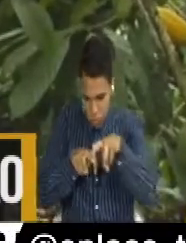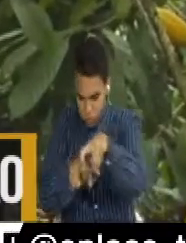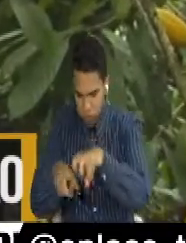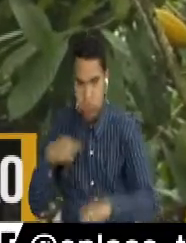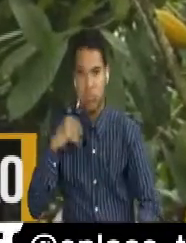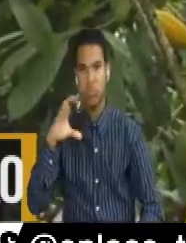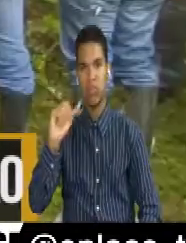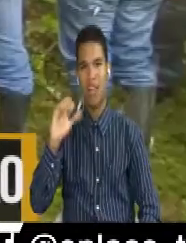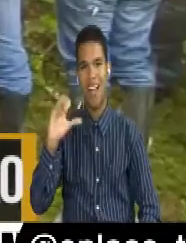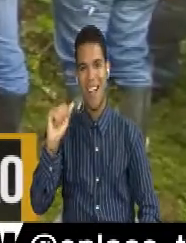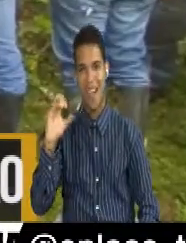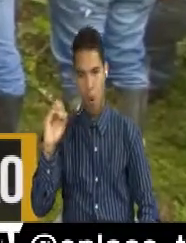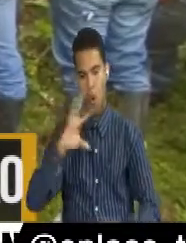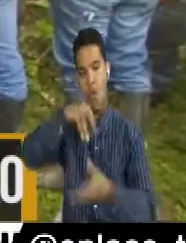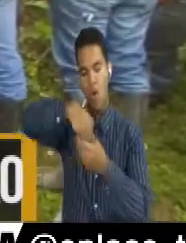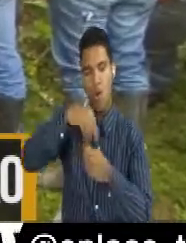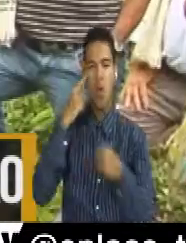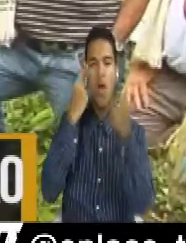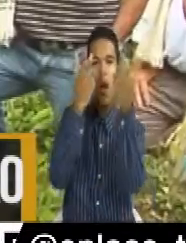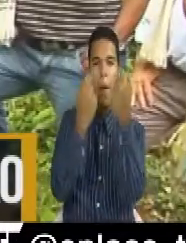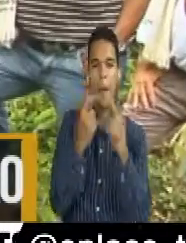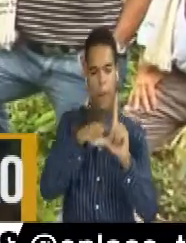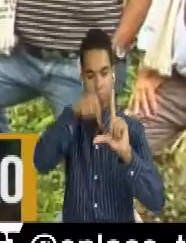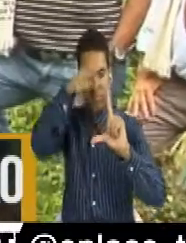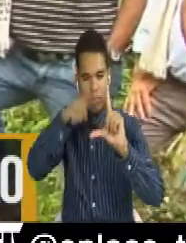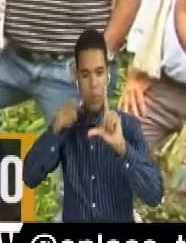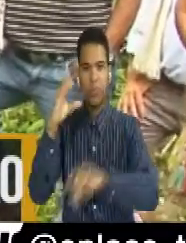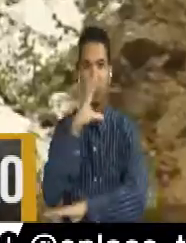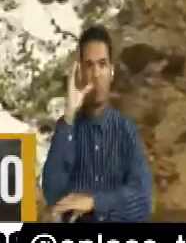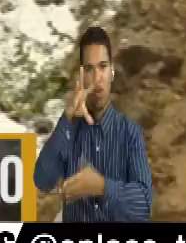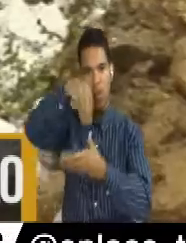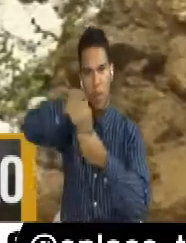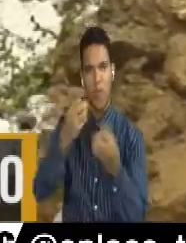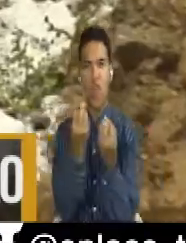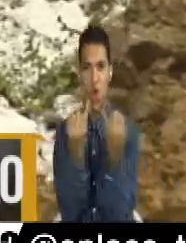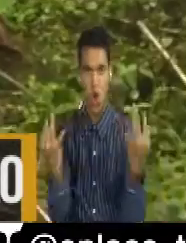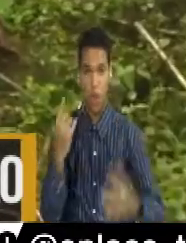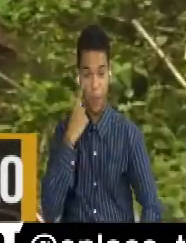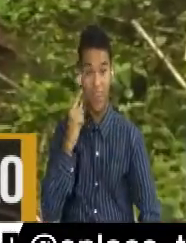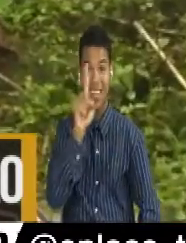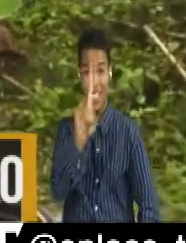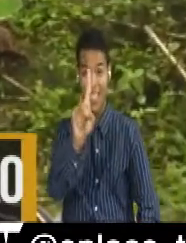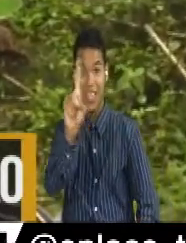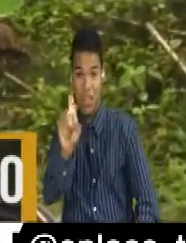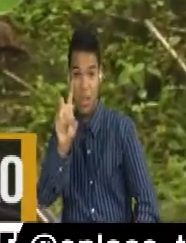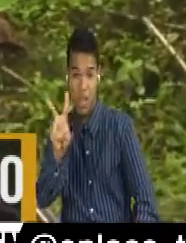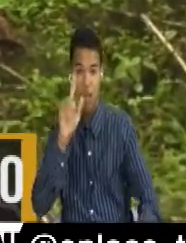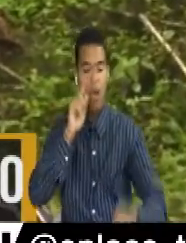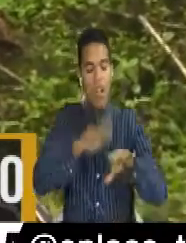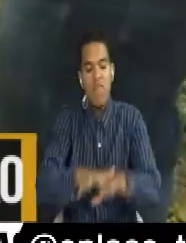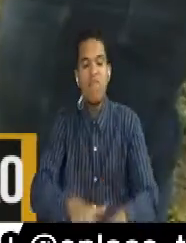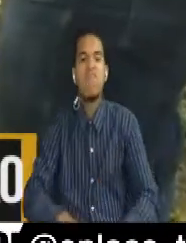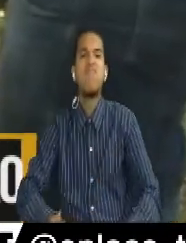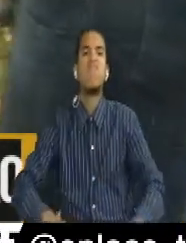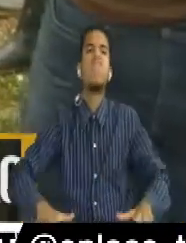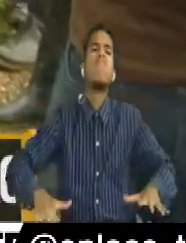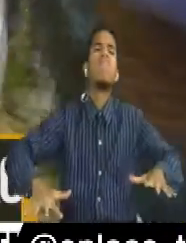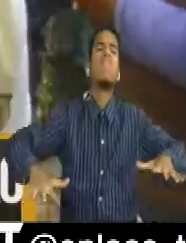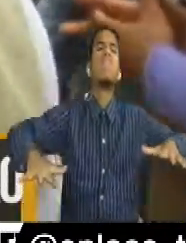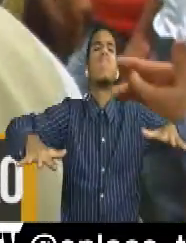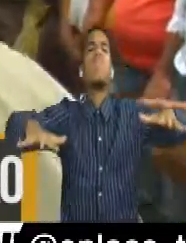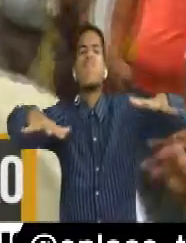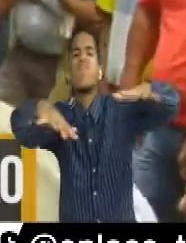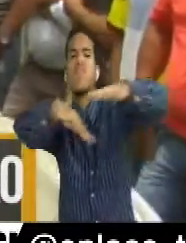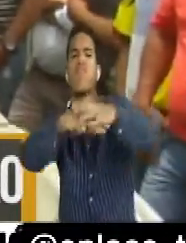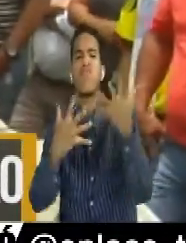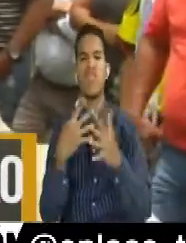sector cacaotero en Colombia. En esta fase se están interviniendo 162 hectáreas ubicadas cerca del embalse Topocoro, en los municipios de